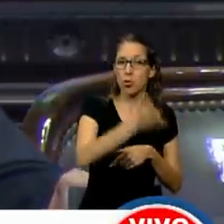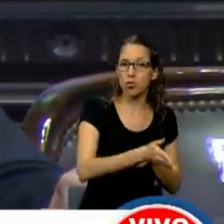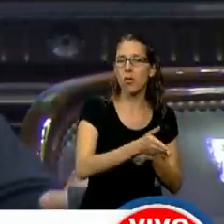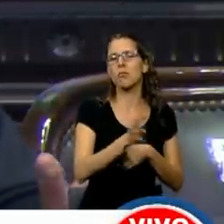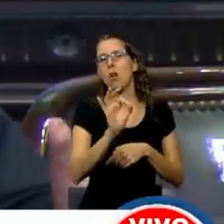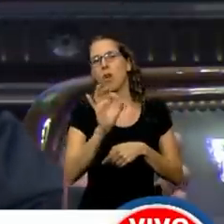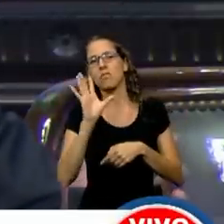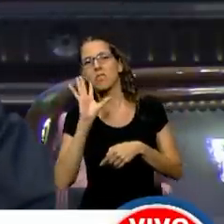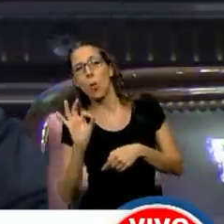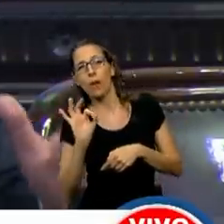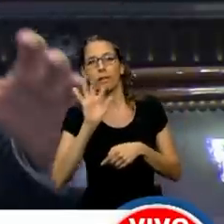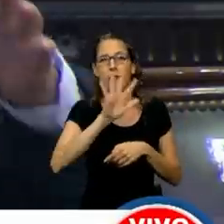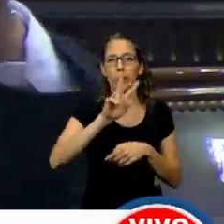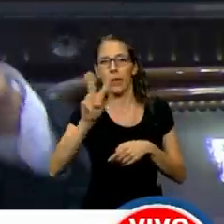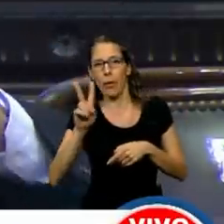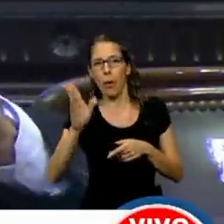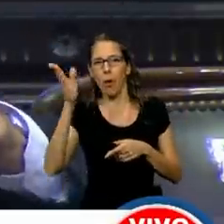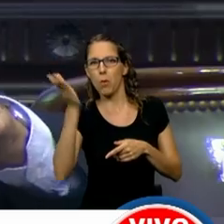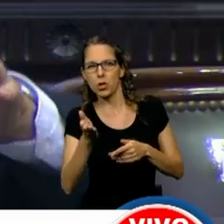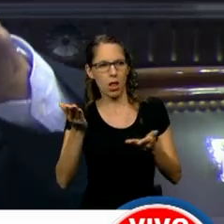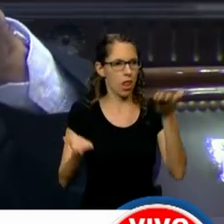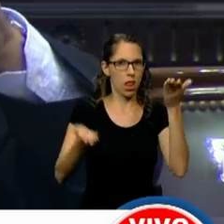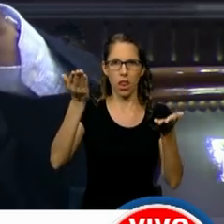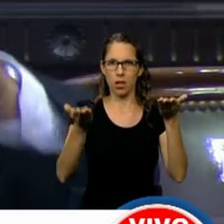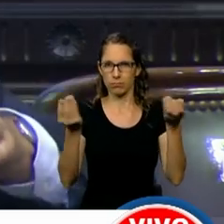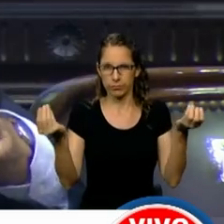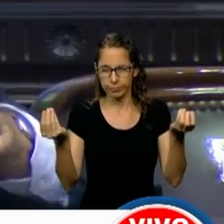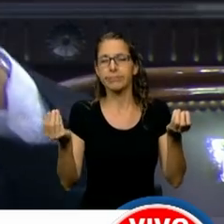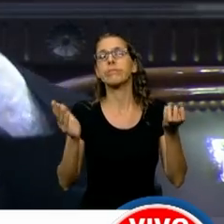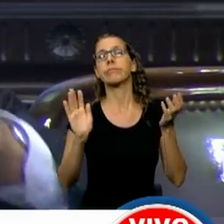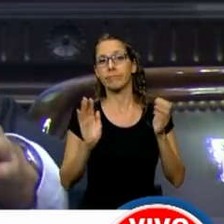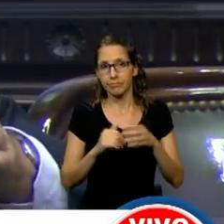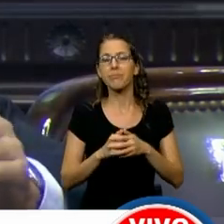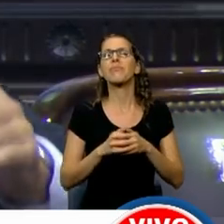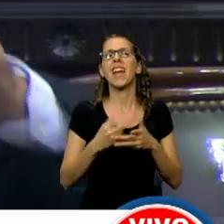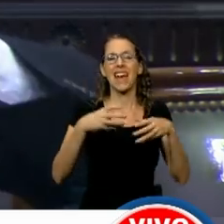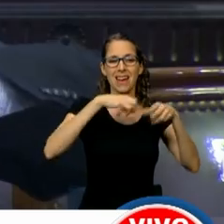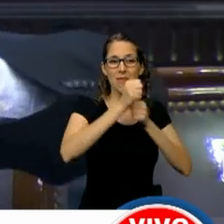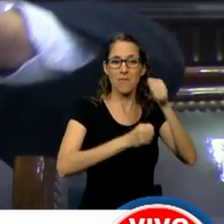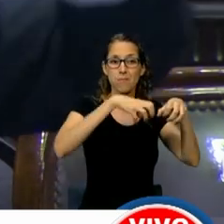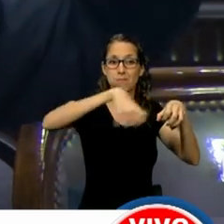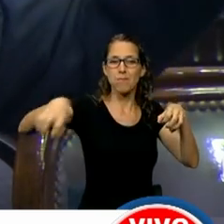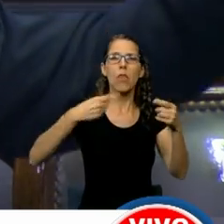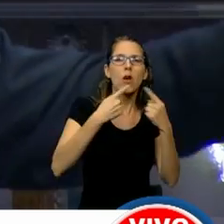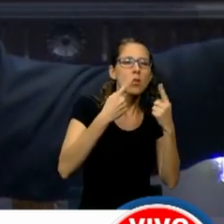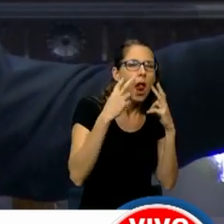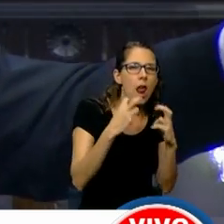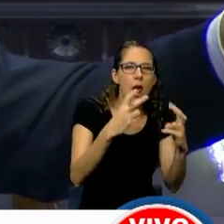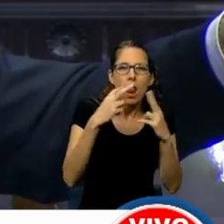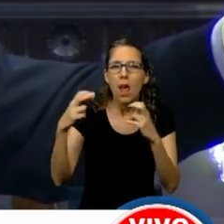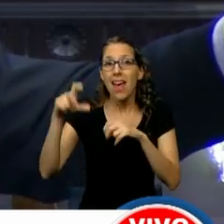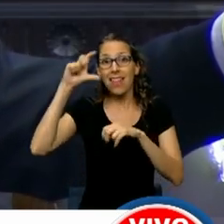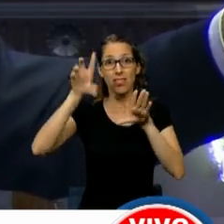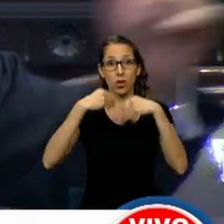el 50 o 52 por ciento que el 10 en las 10 consultoras que mayor acierto tuvieron en el